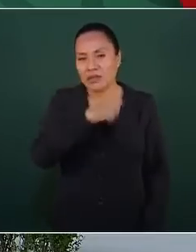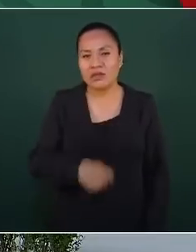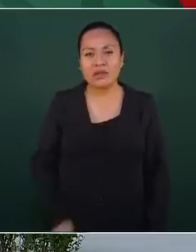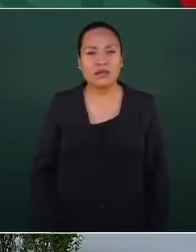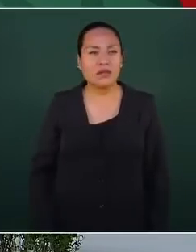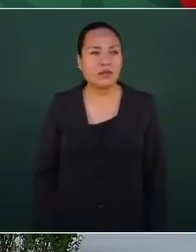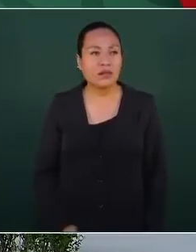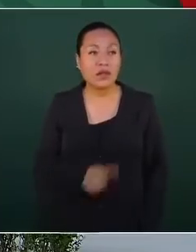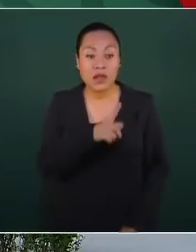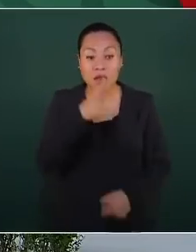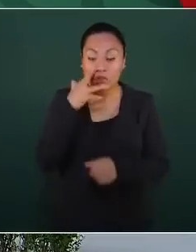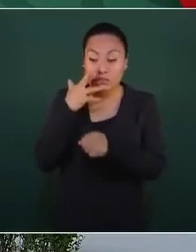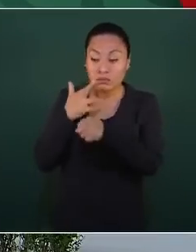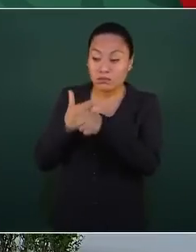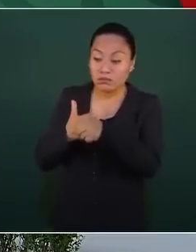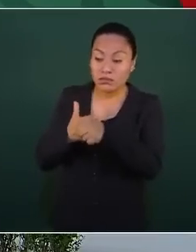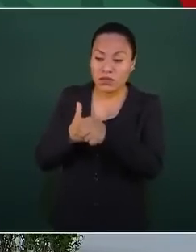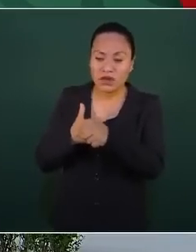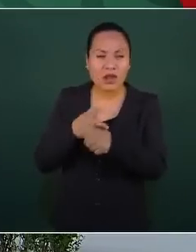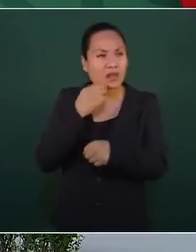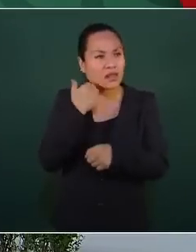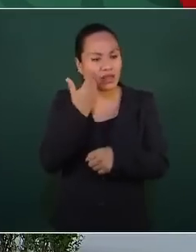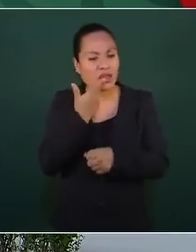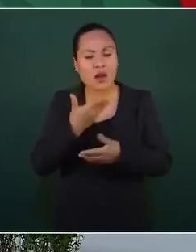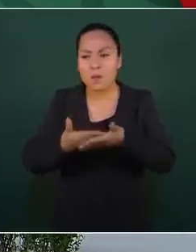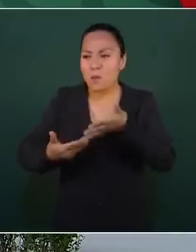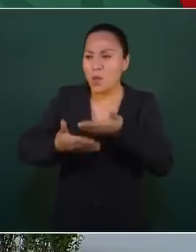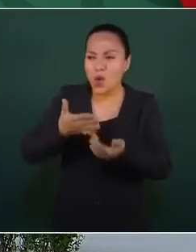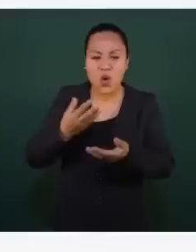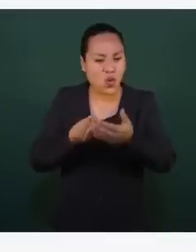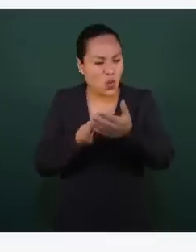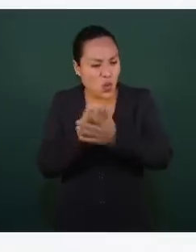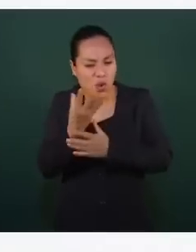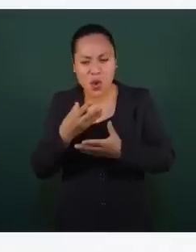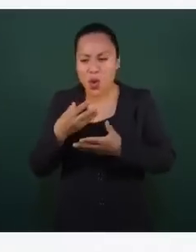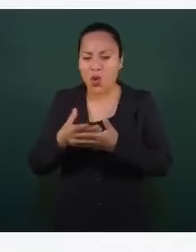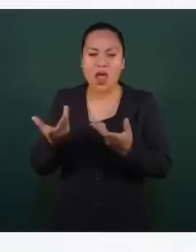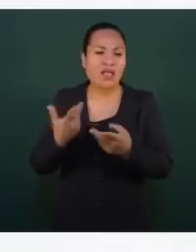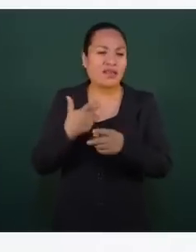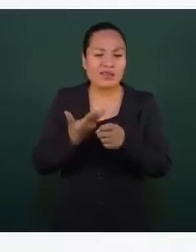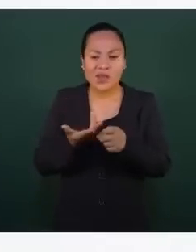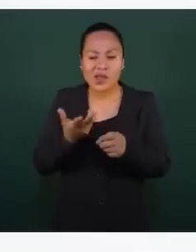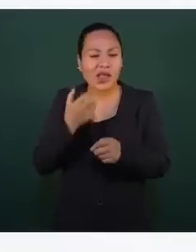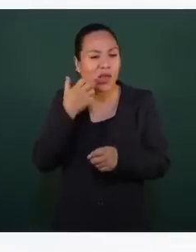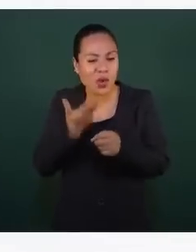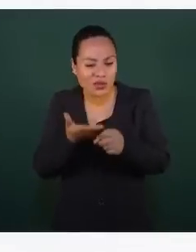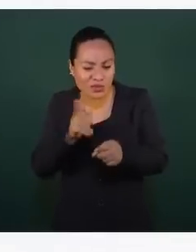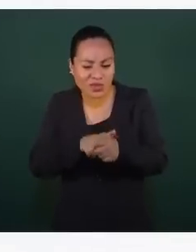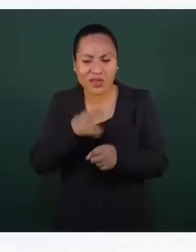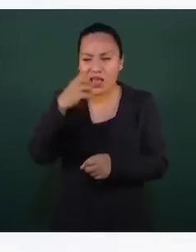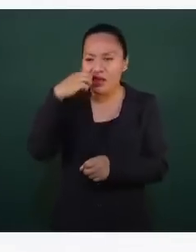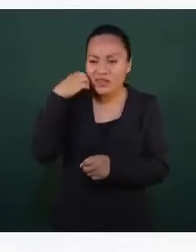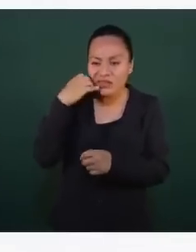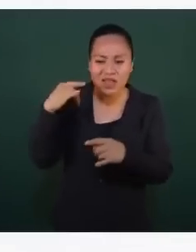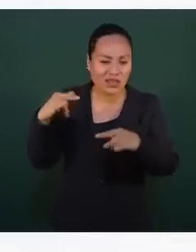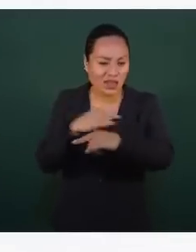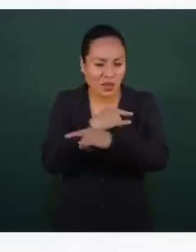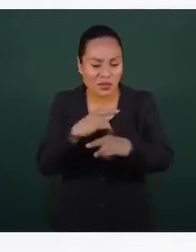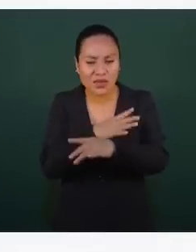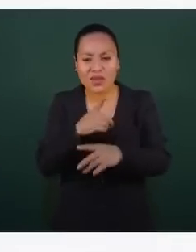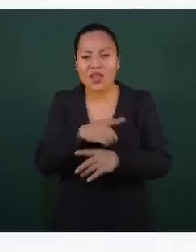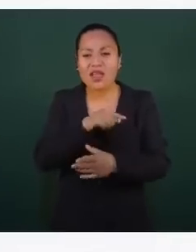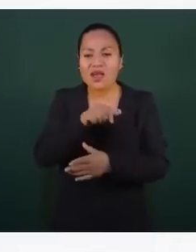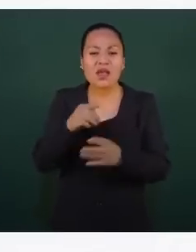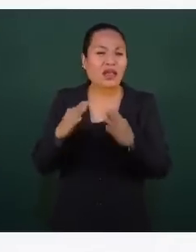con ejemplar responsabilidad de modernizar vías de comunicación, edificar escuelas, hospitales, centros deportivos, viviendas